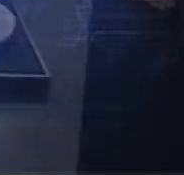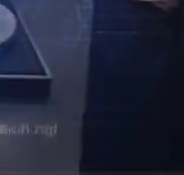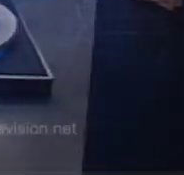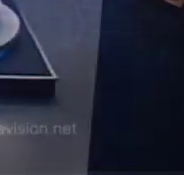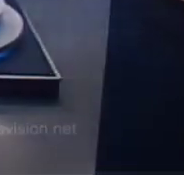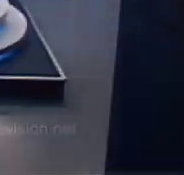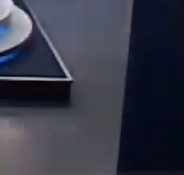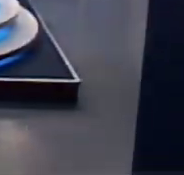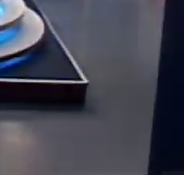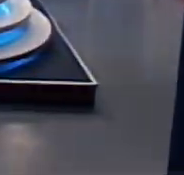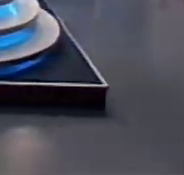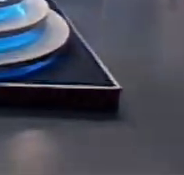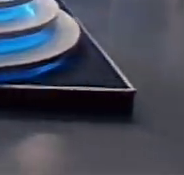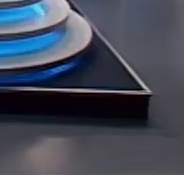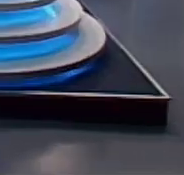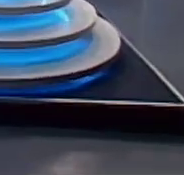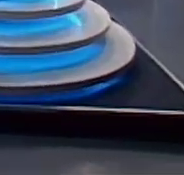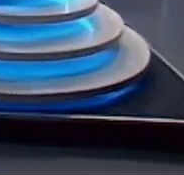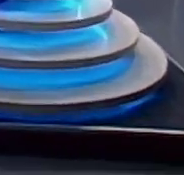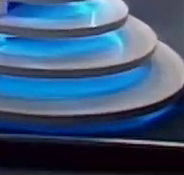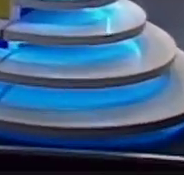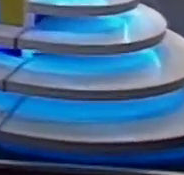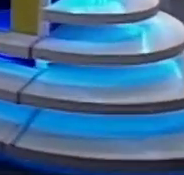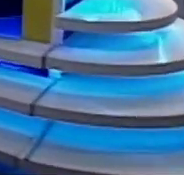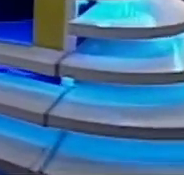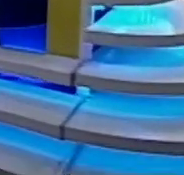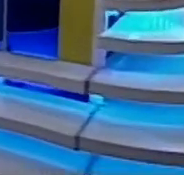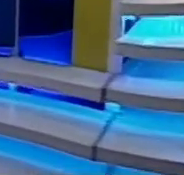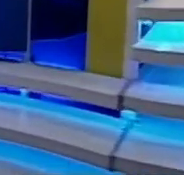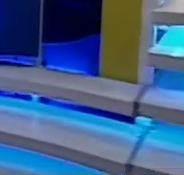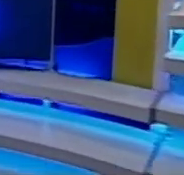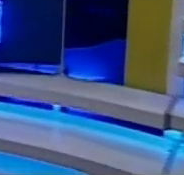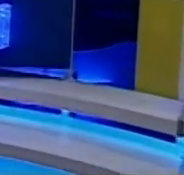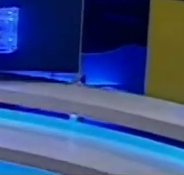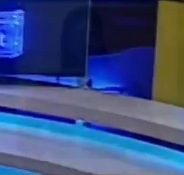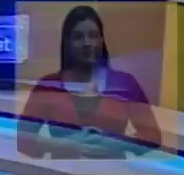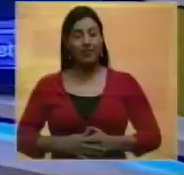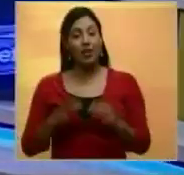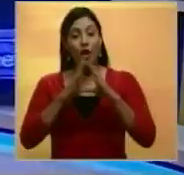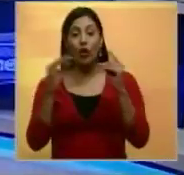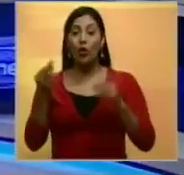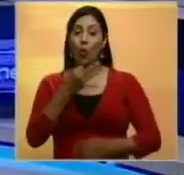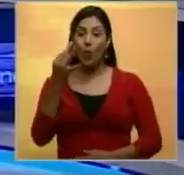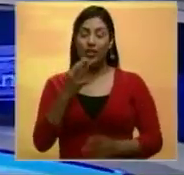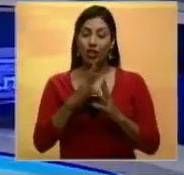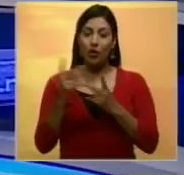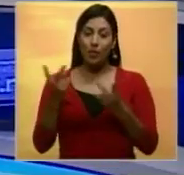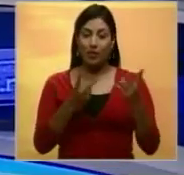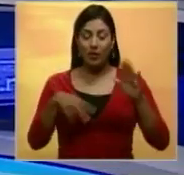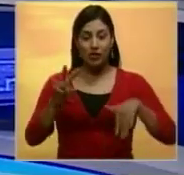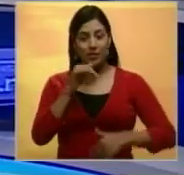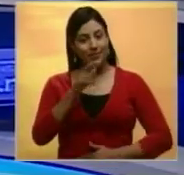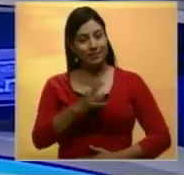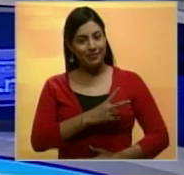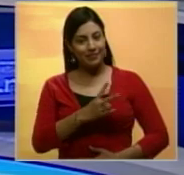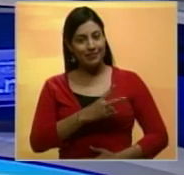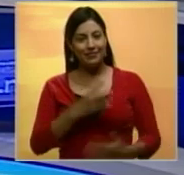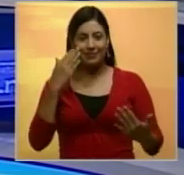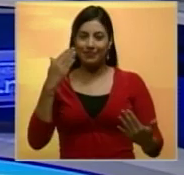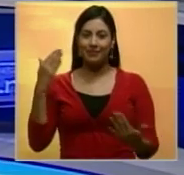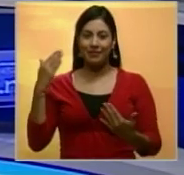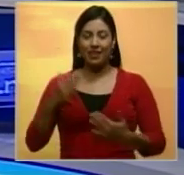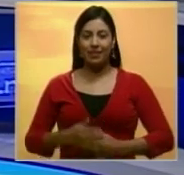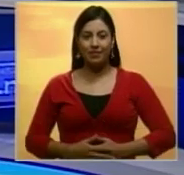Noticiero Venevisión. Información justa y balanceada. ¿Qué tal? Buenas tardes. Sean todos bienvenidos a la emisión meridiana de su